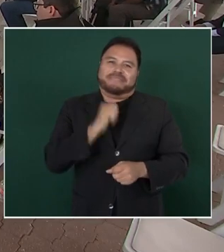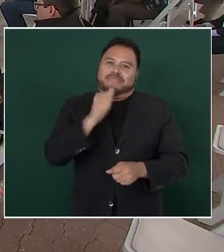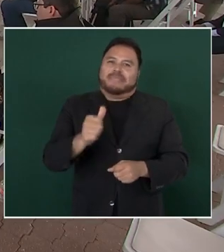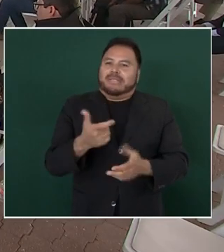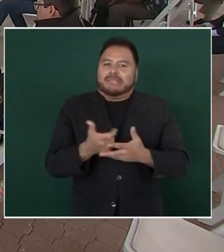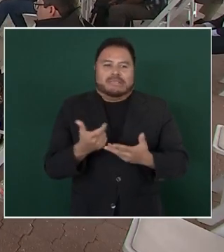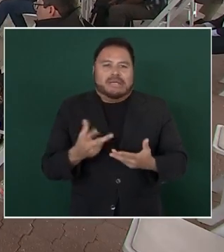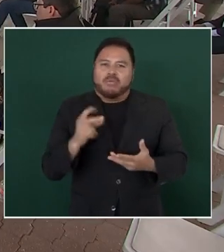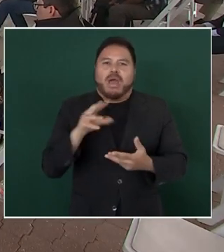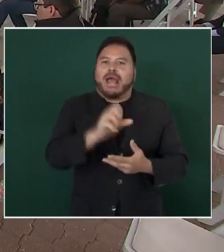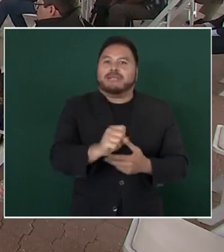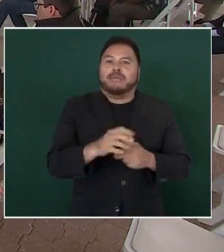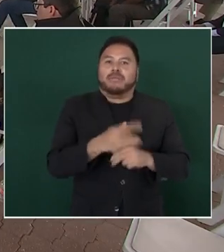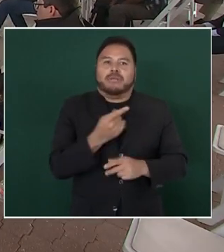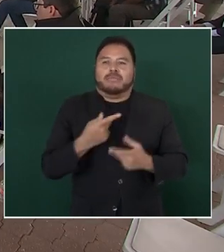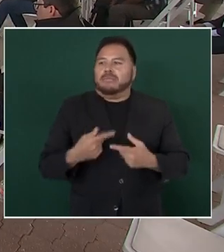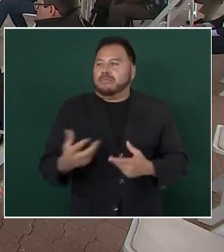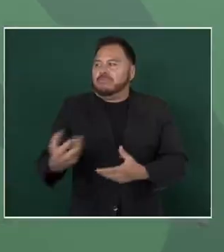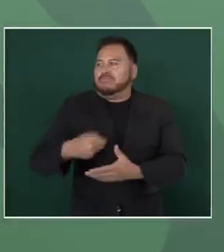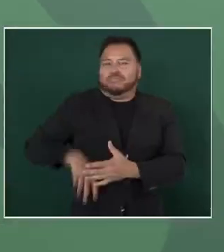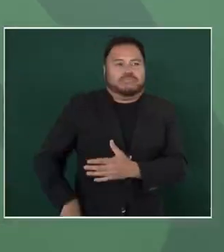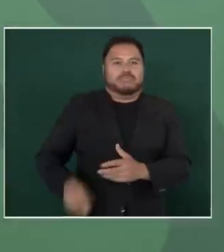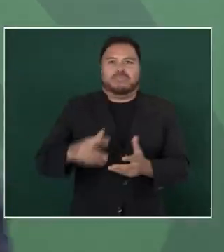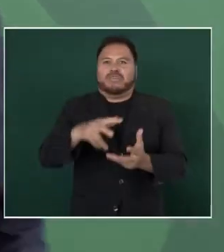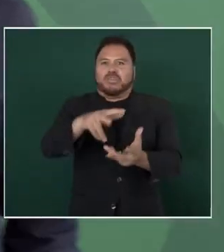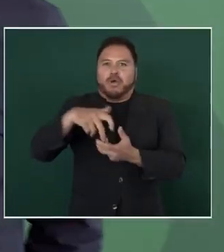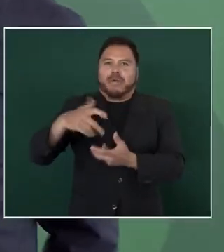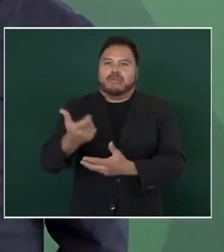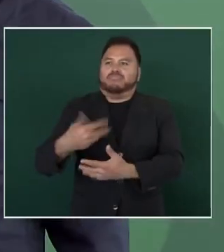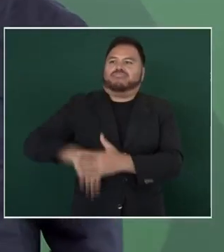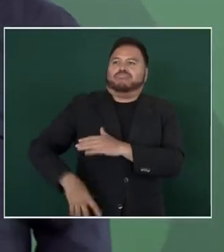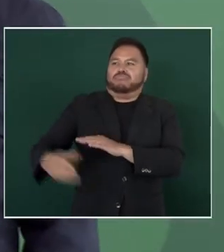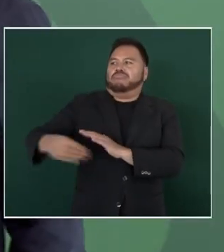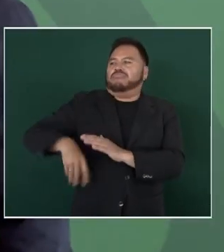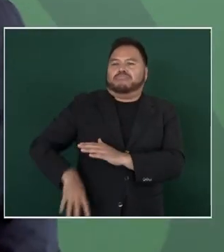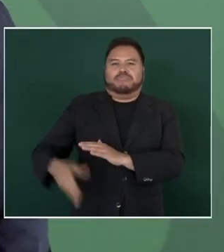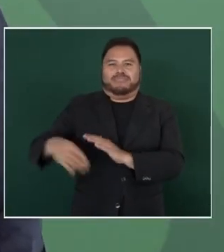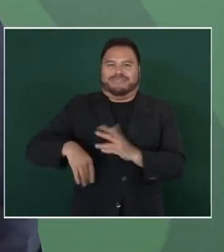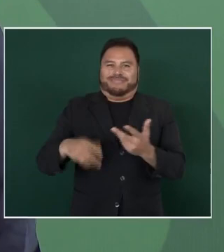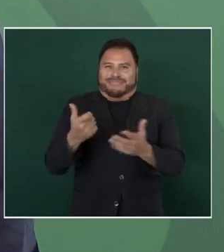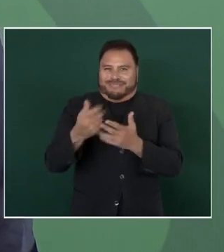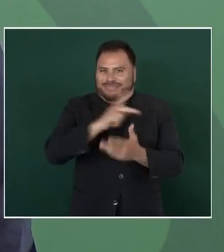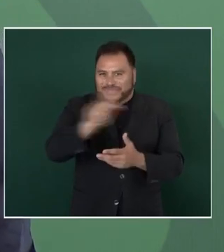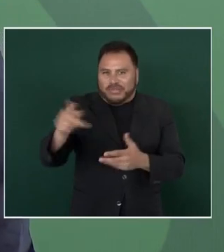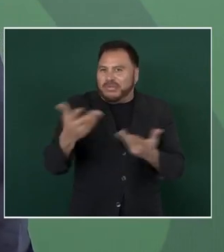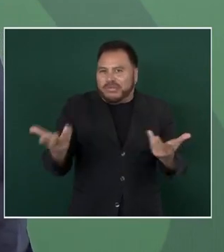alcanza porque unos cuantos se roban lo que es de todos.